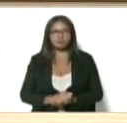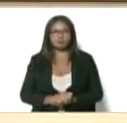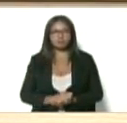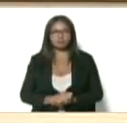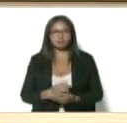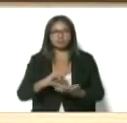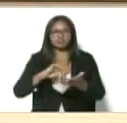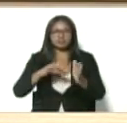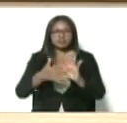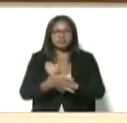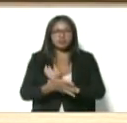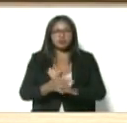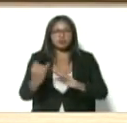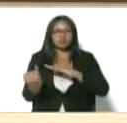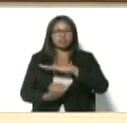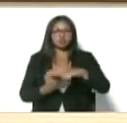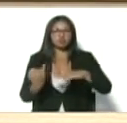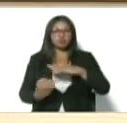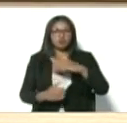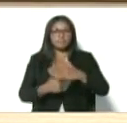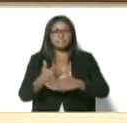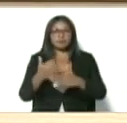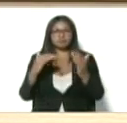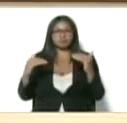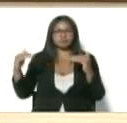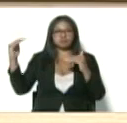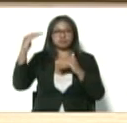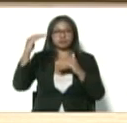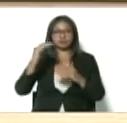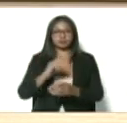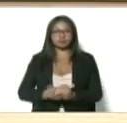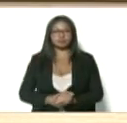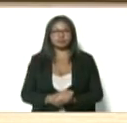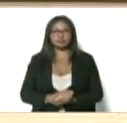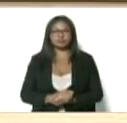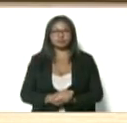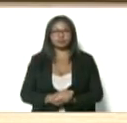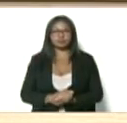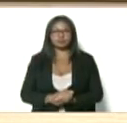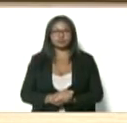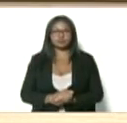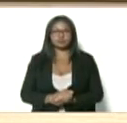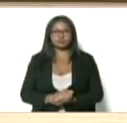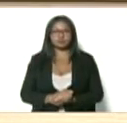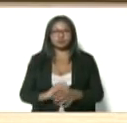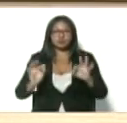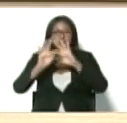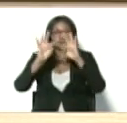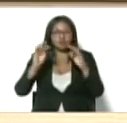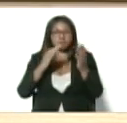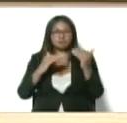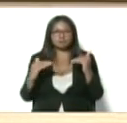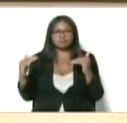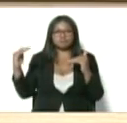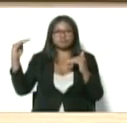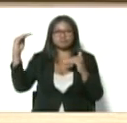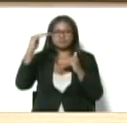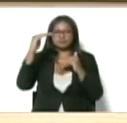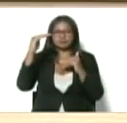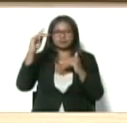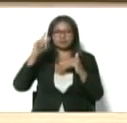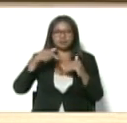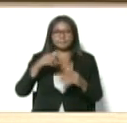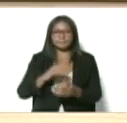será una institución del más alto nivel operativo del más alto nivel